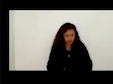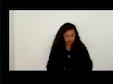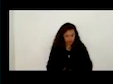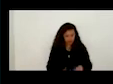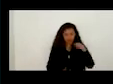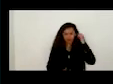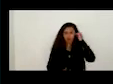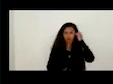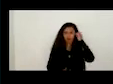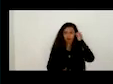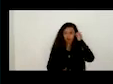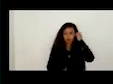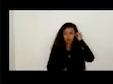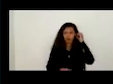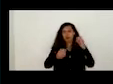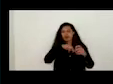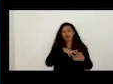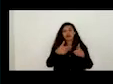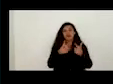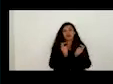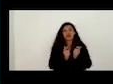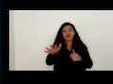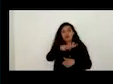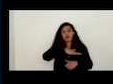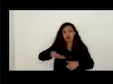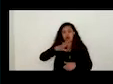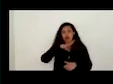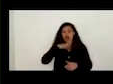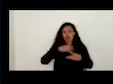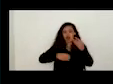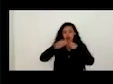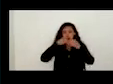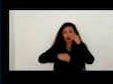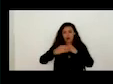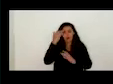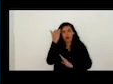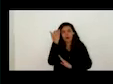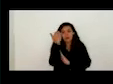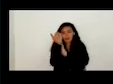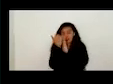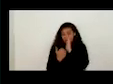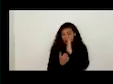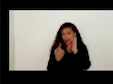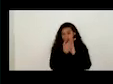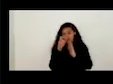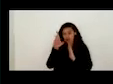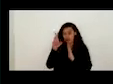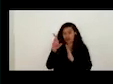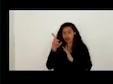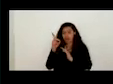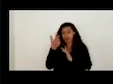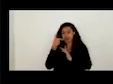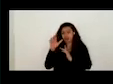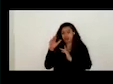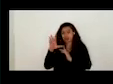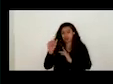que en este grupo poblacional se tenga un consumo mínimo de 130 gramos de hidratos de carbono, lo